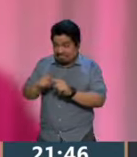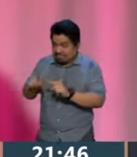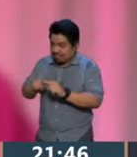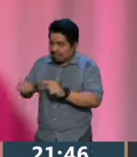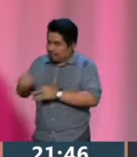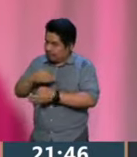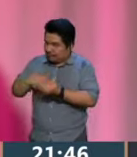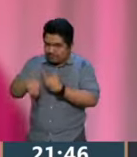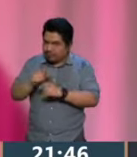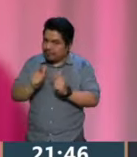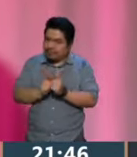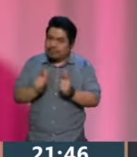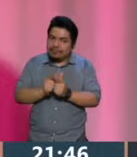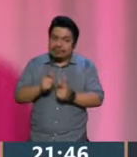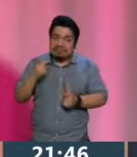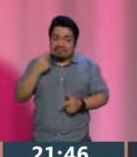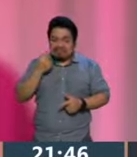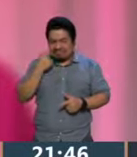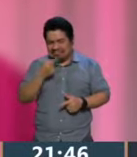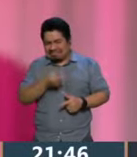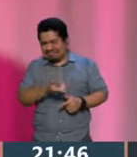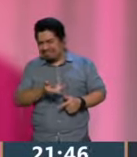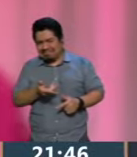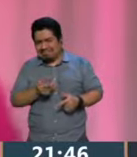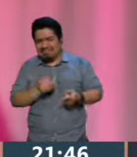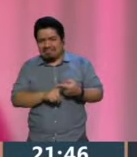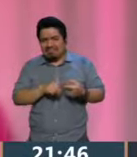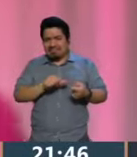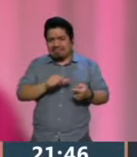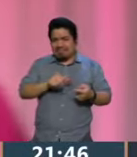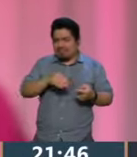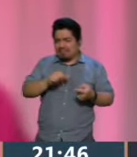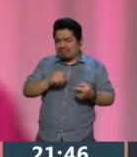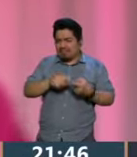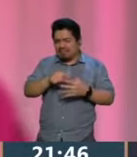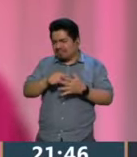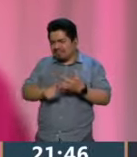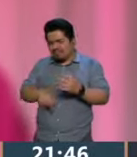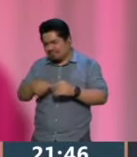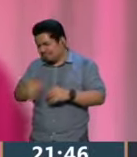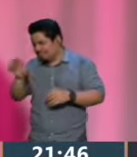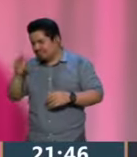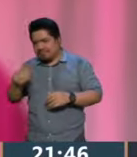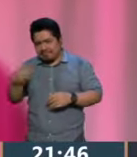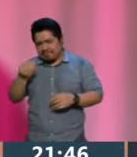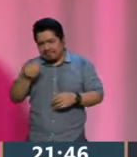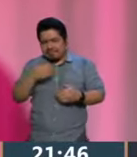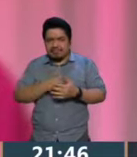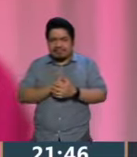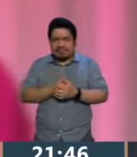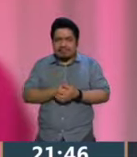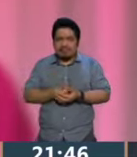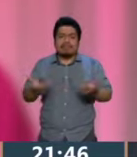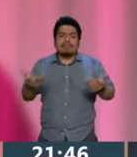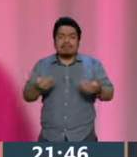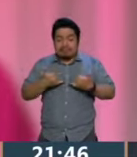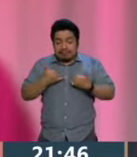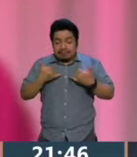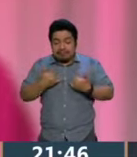fuerzas políticas. Tenemos el caso de América Rangel, etcétera. Tenemos muchos. Entonces, ¿qué es lo que tenemos que hacer? Los